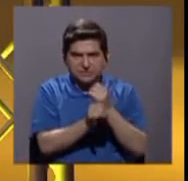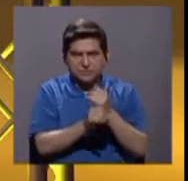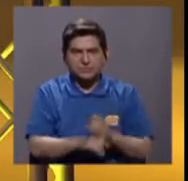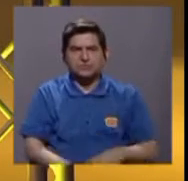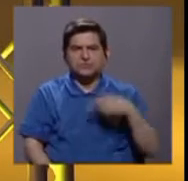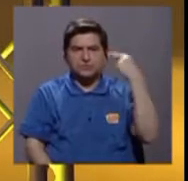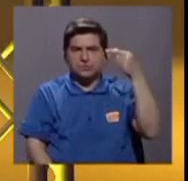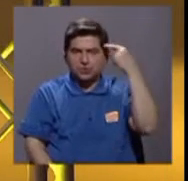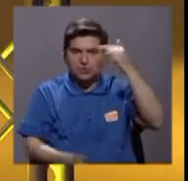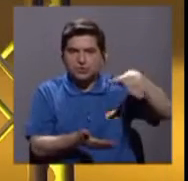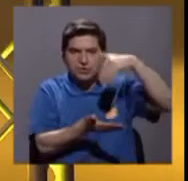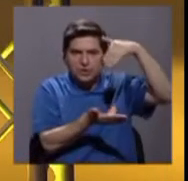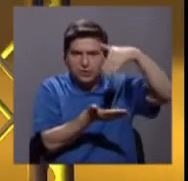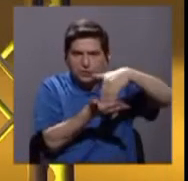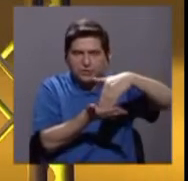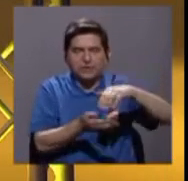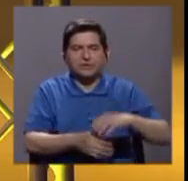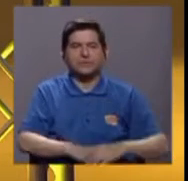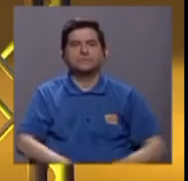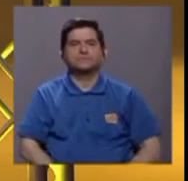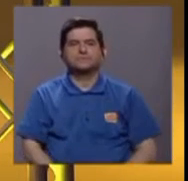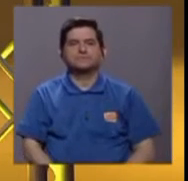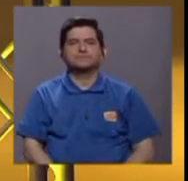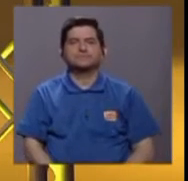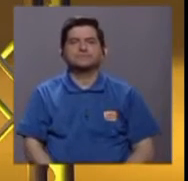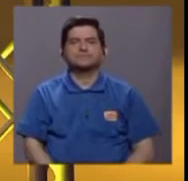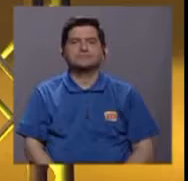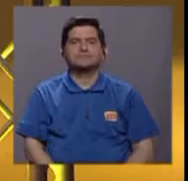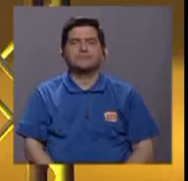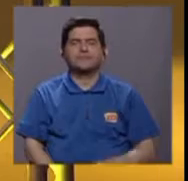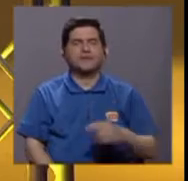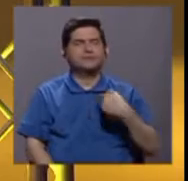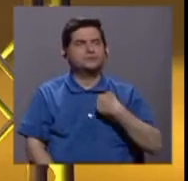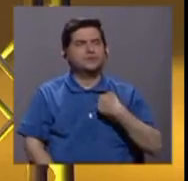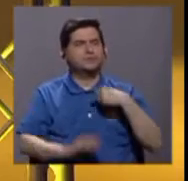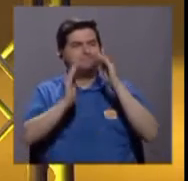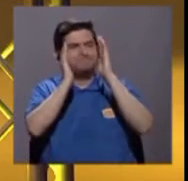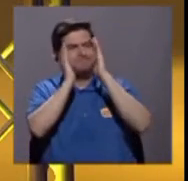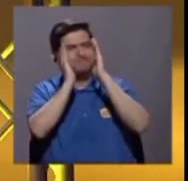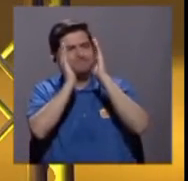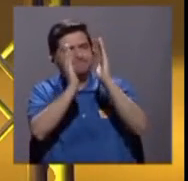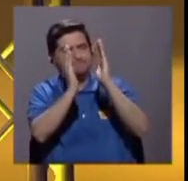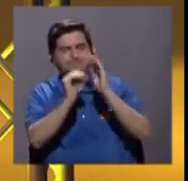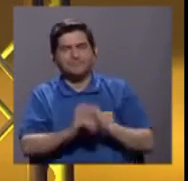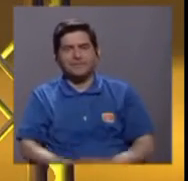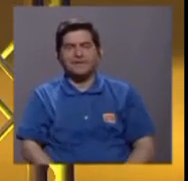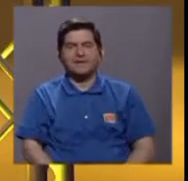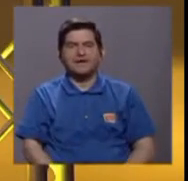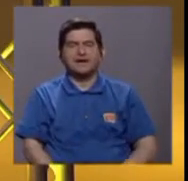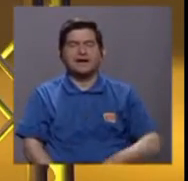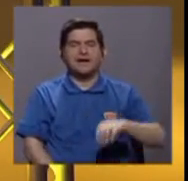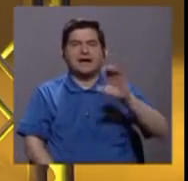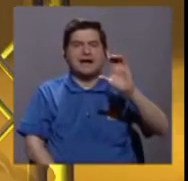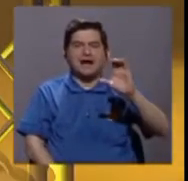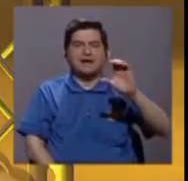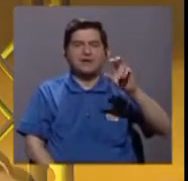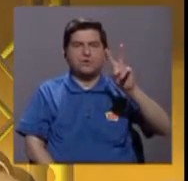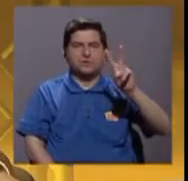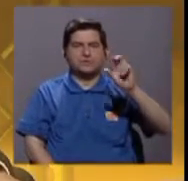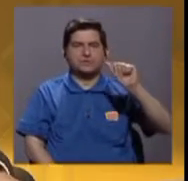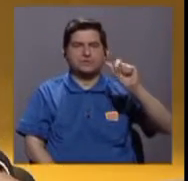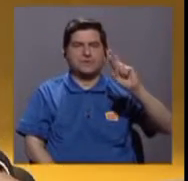del gobierno central y escuchaba a Carlos Vargas Pagán